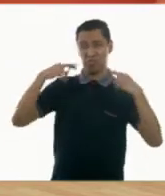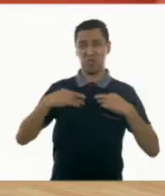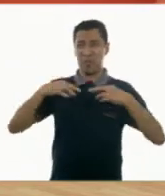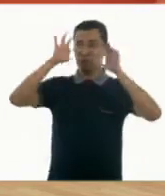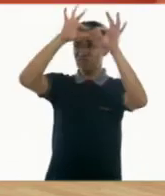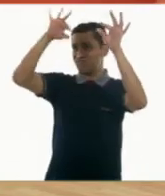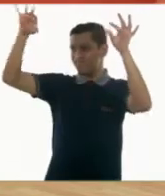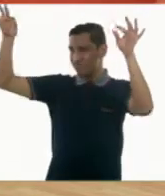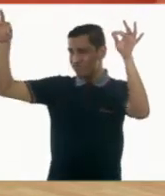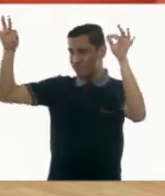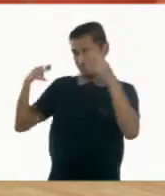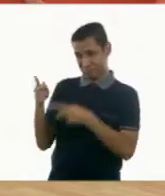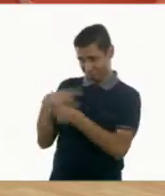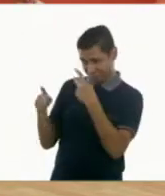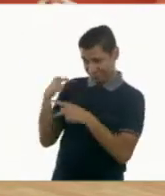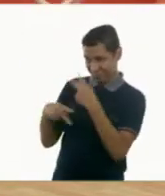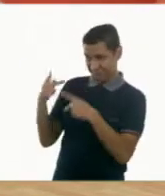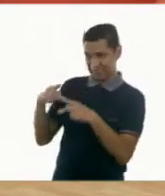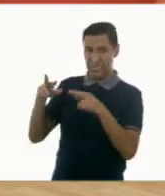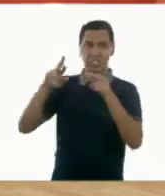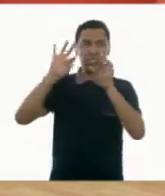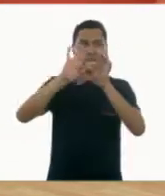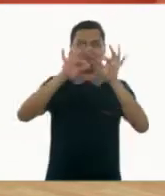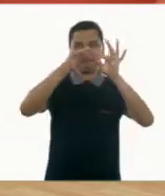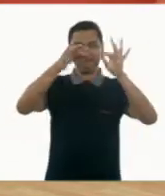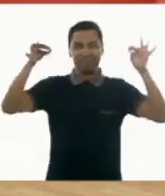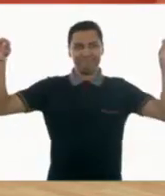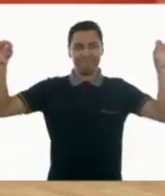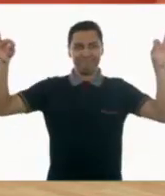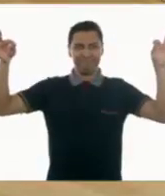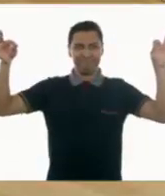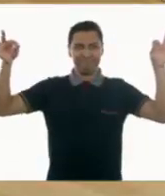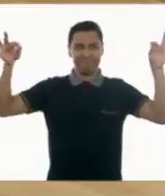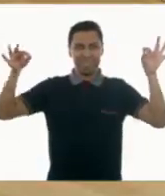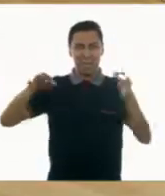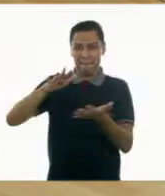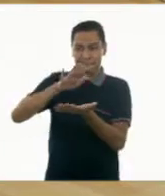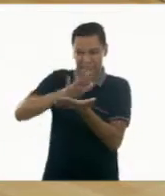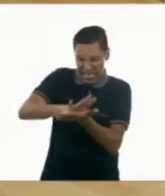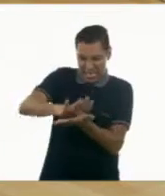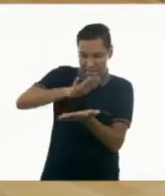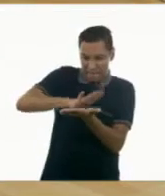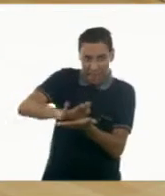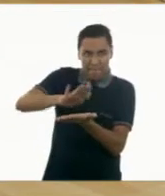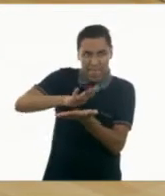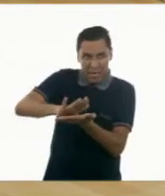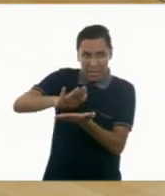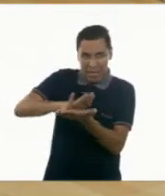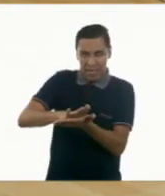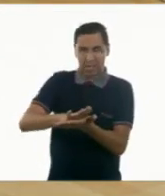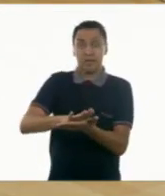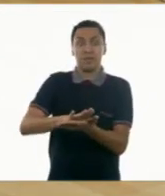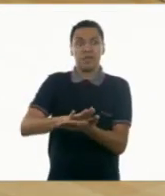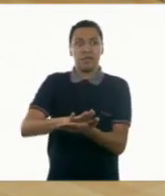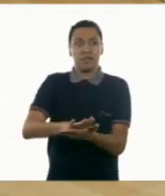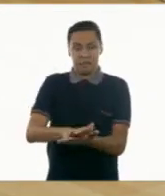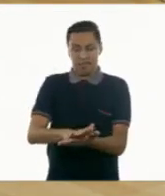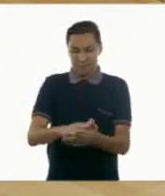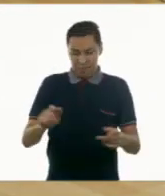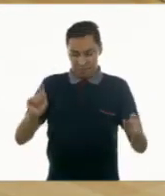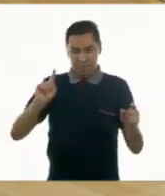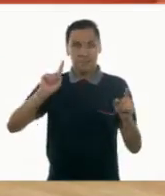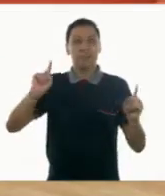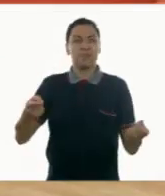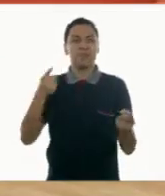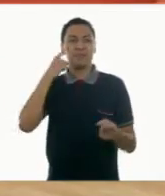ropa. Agarré el lazo, lo pisé con mi pie y vi que me quedara a